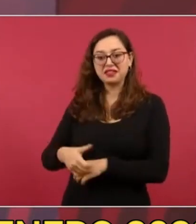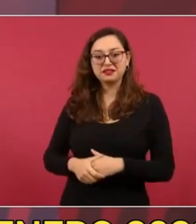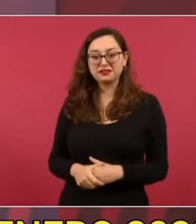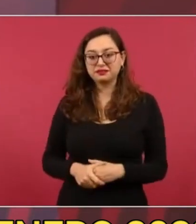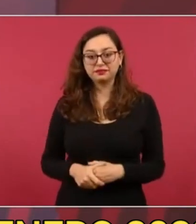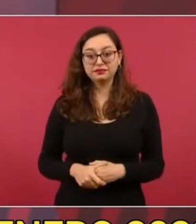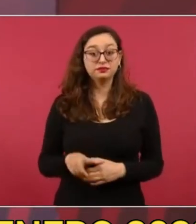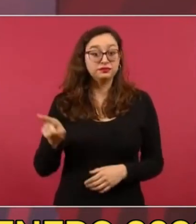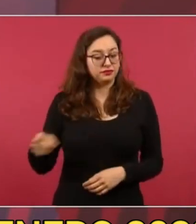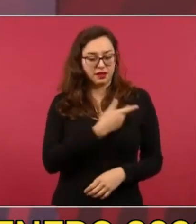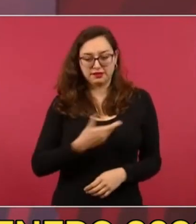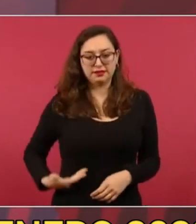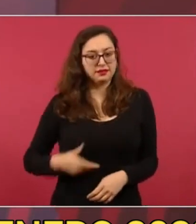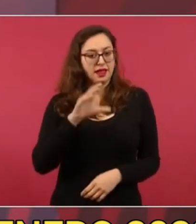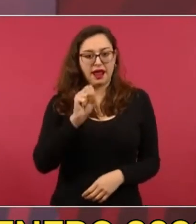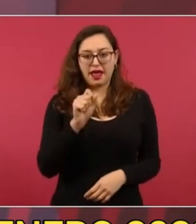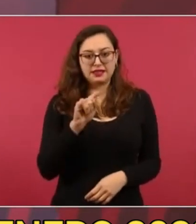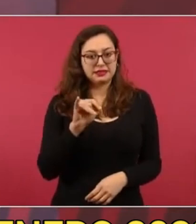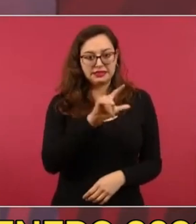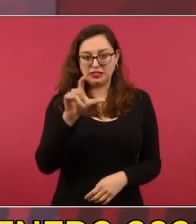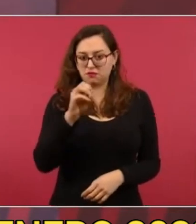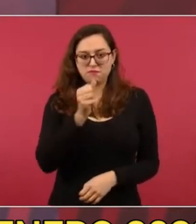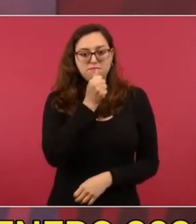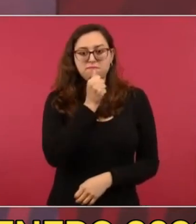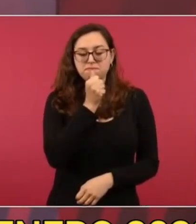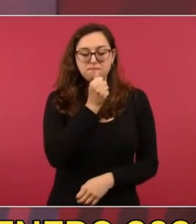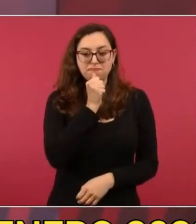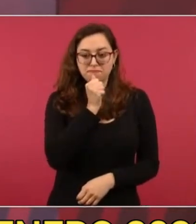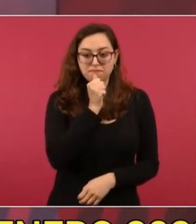Todavía no estaba Castillo, pero